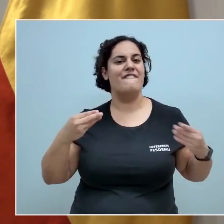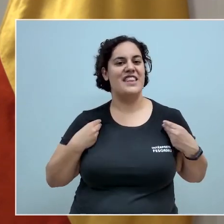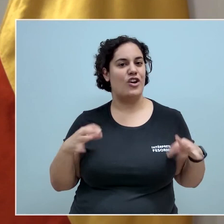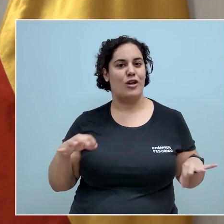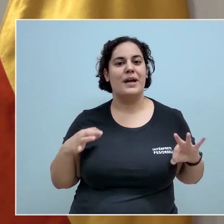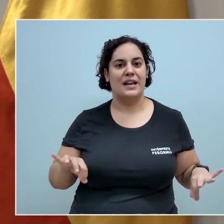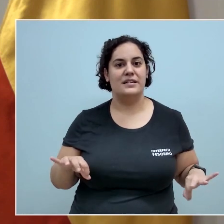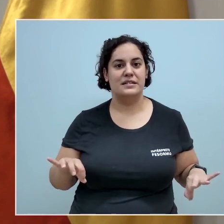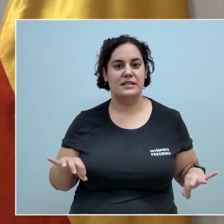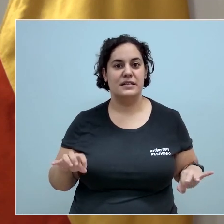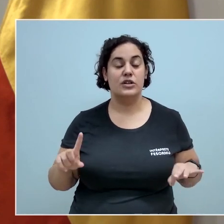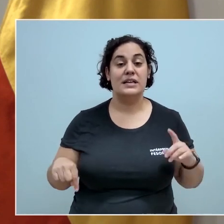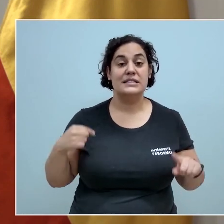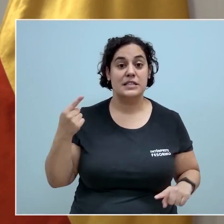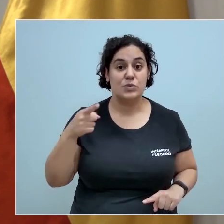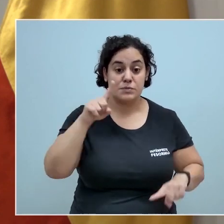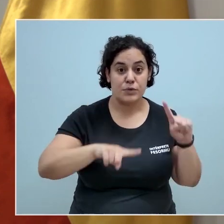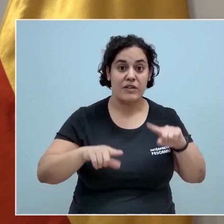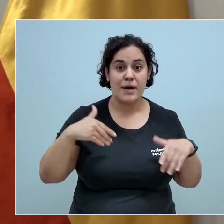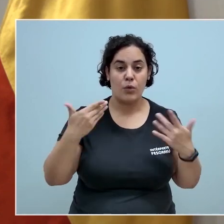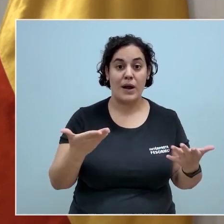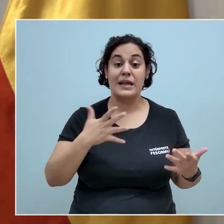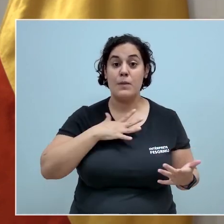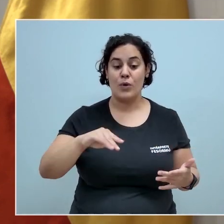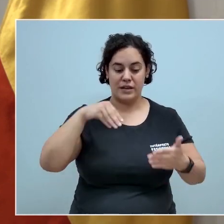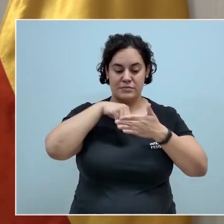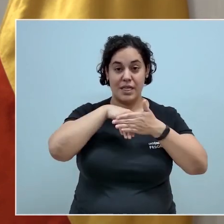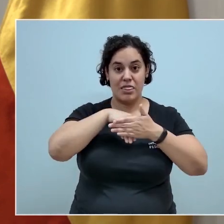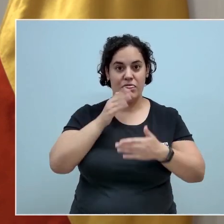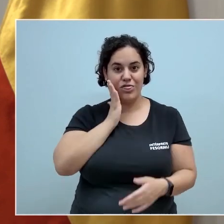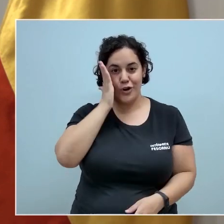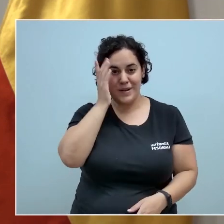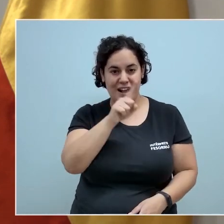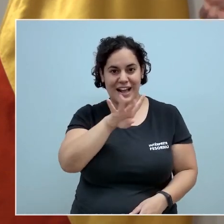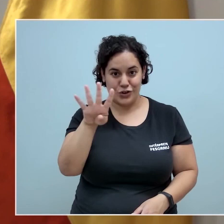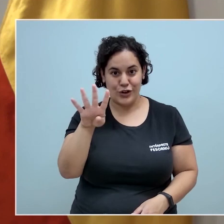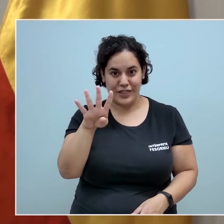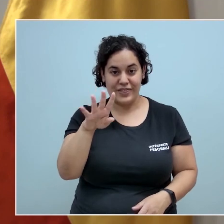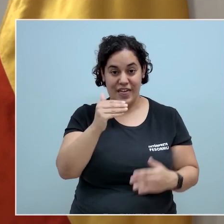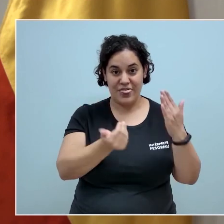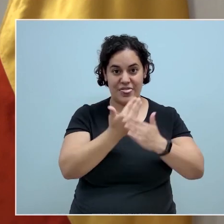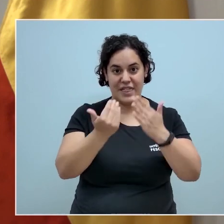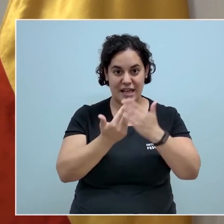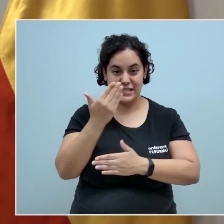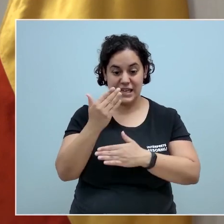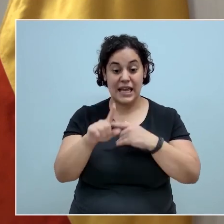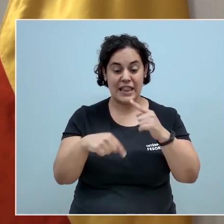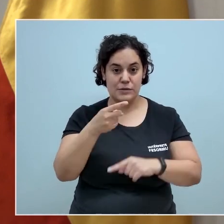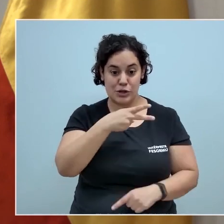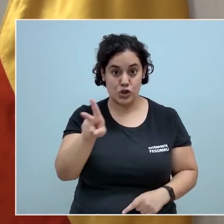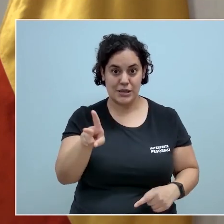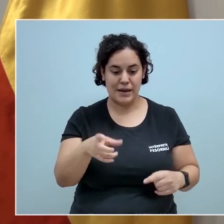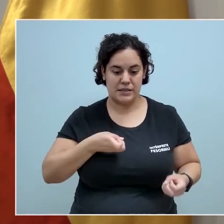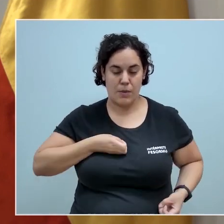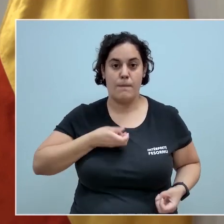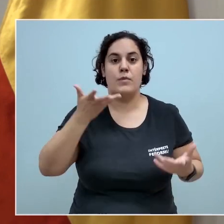normal y claro, el problema es que esta enfermedad puede tener hasta 14 días en principio de que una persona contagiada desarrolle síntomas y pueda contagiar.